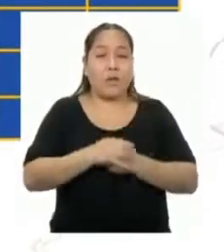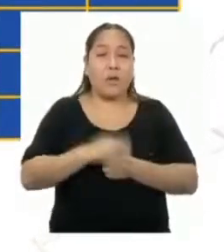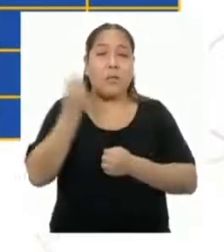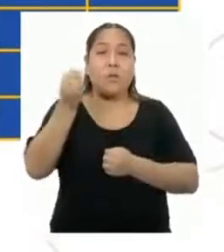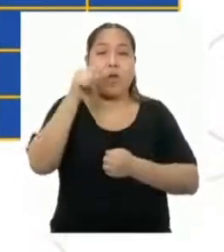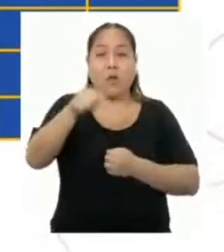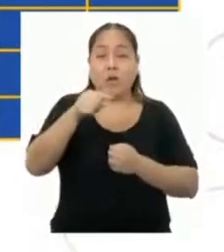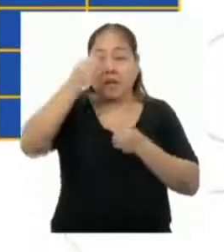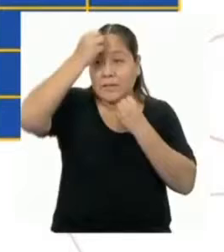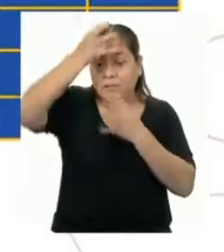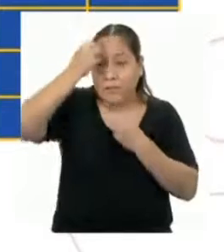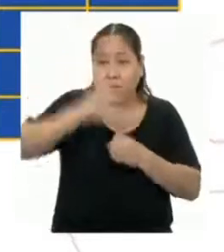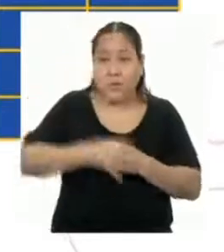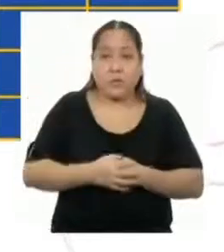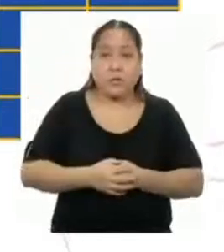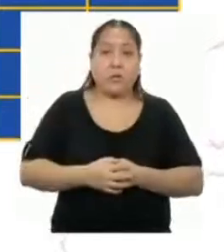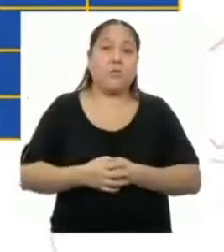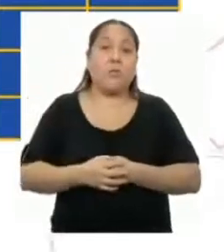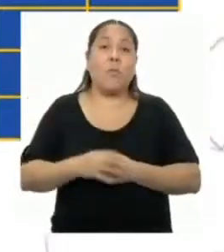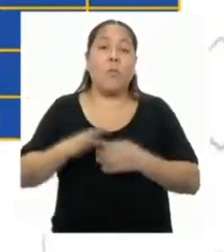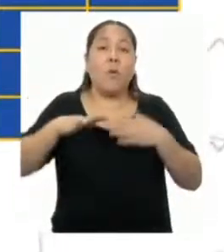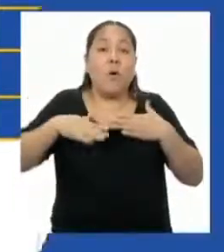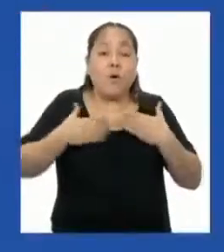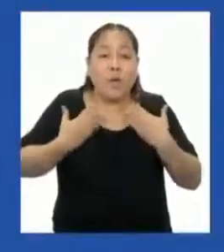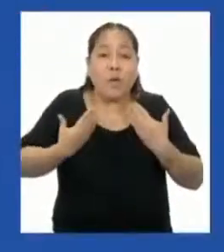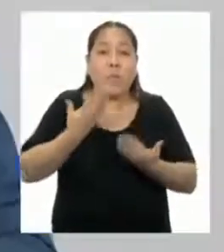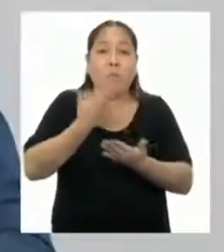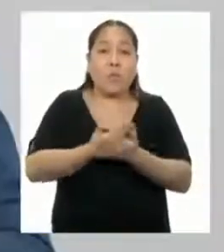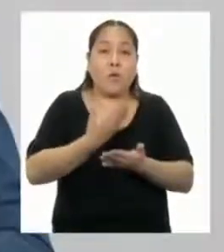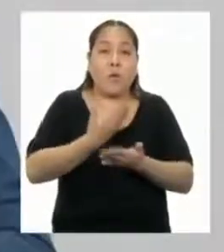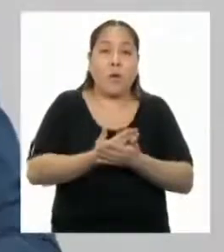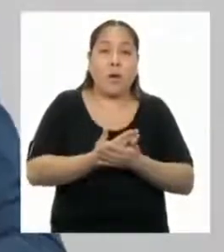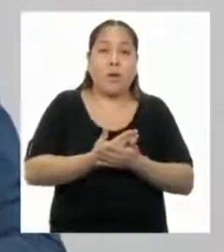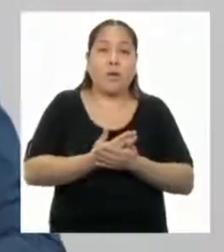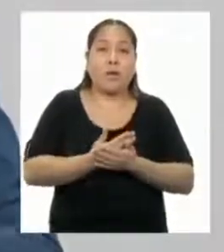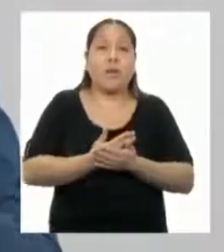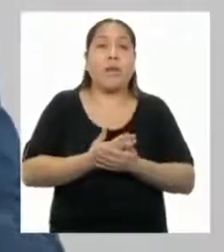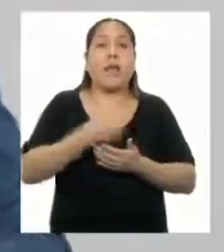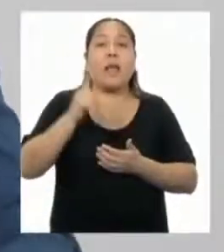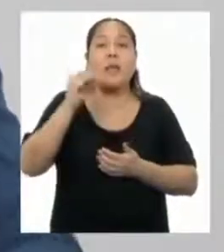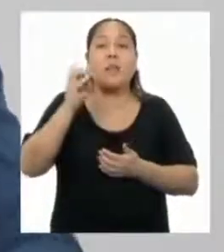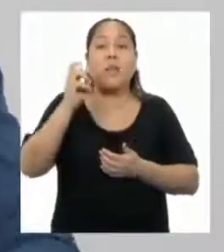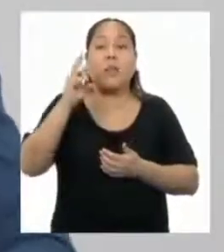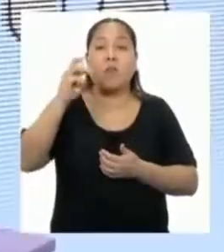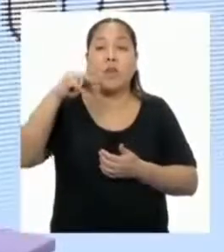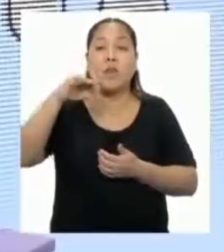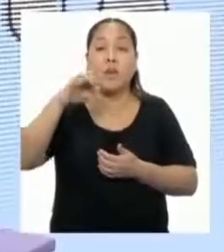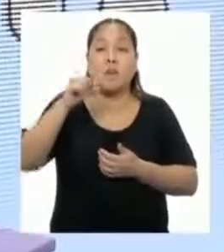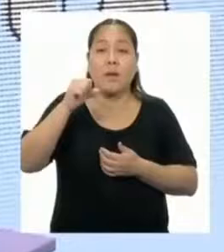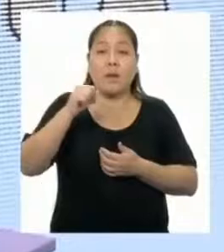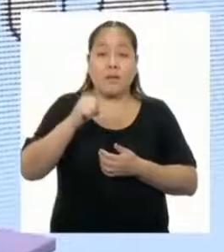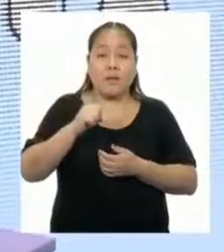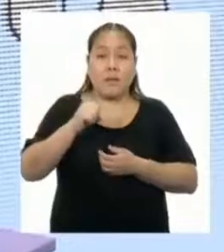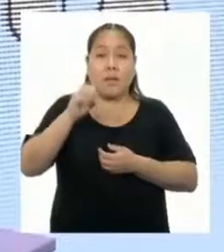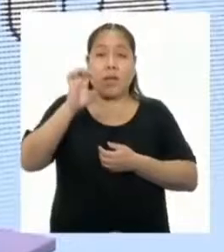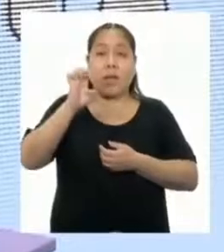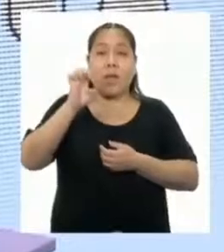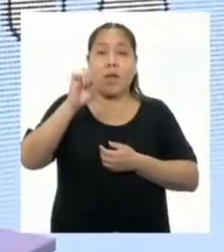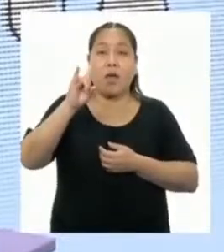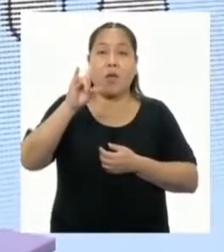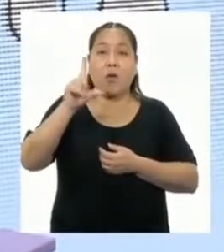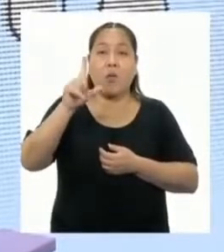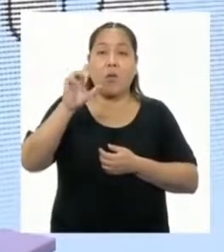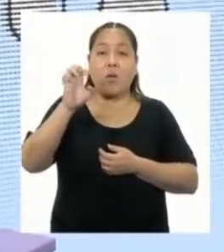esa información podemos corroborar el teorema de Euler. ¿Euler? ¿Y